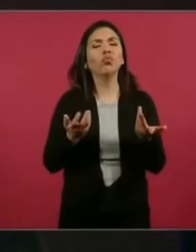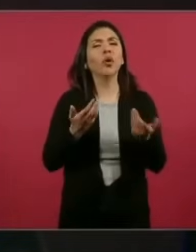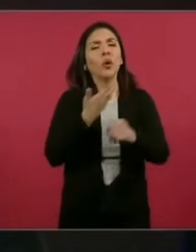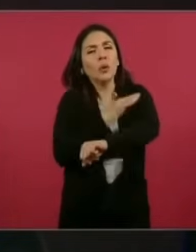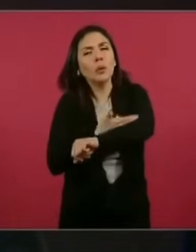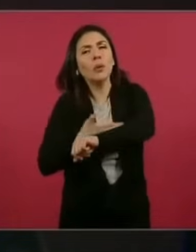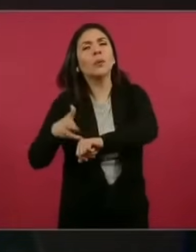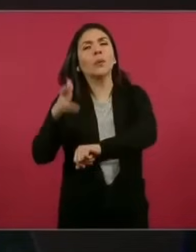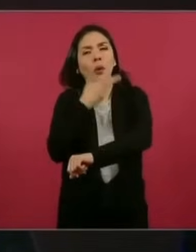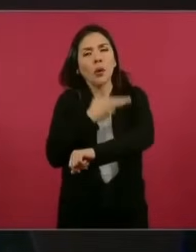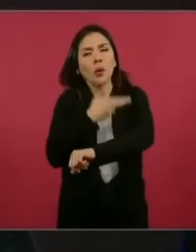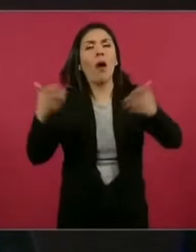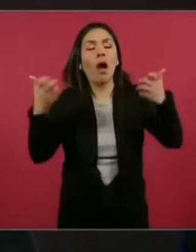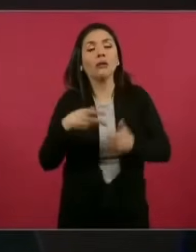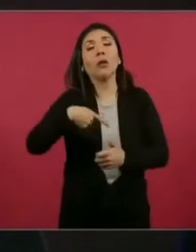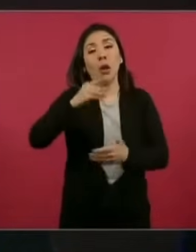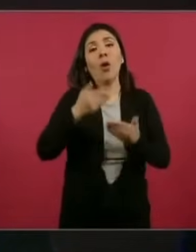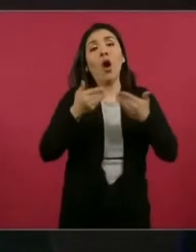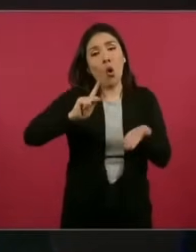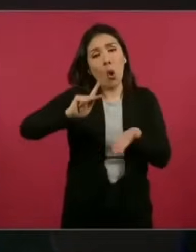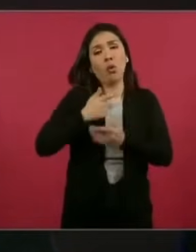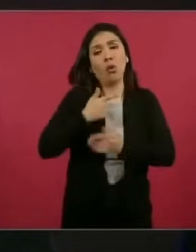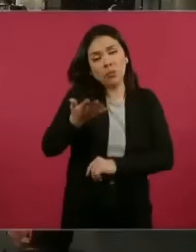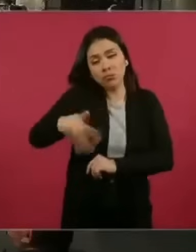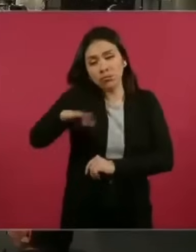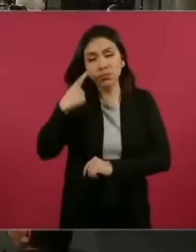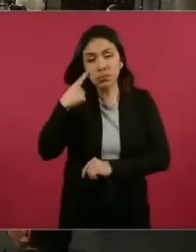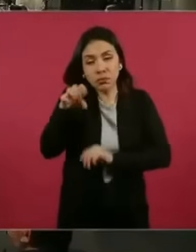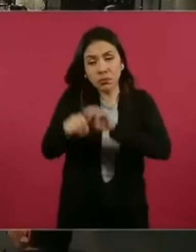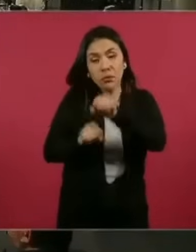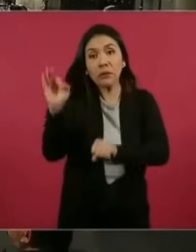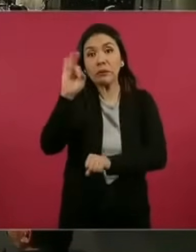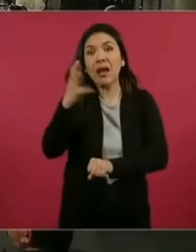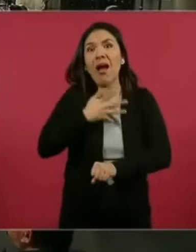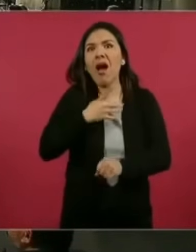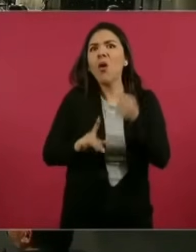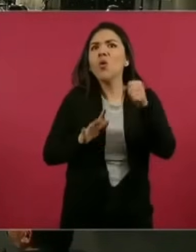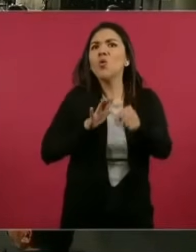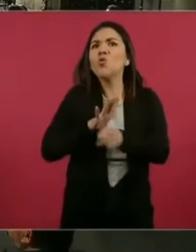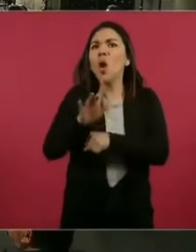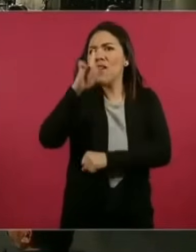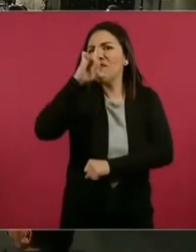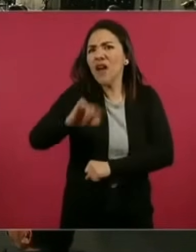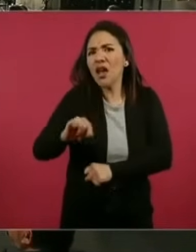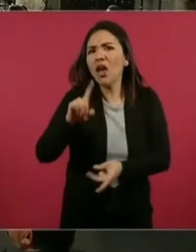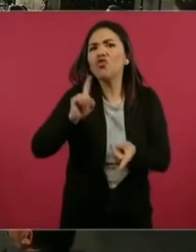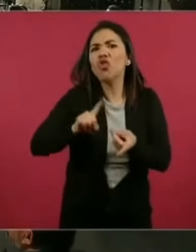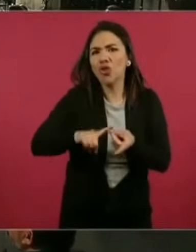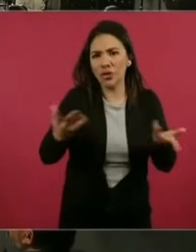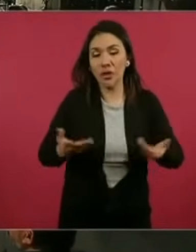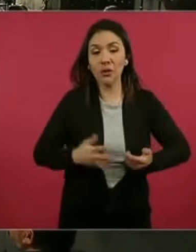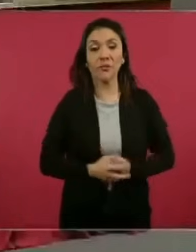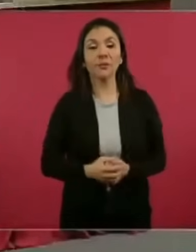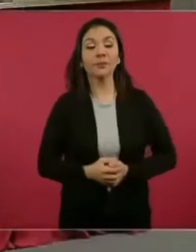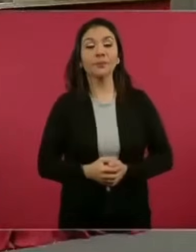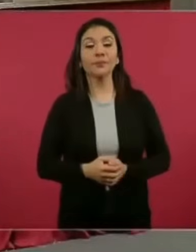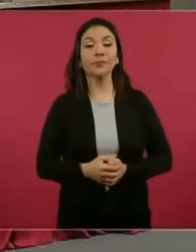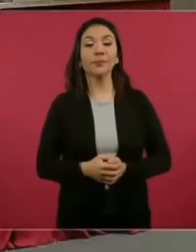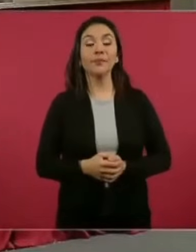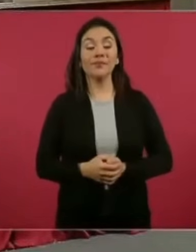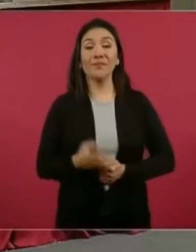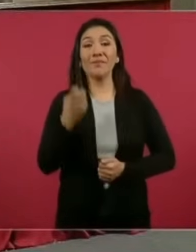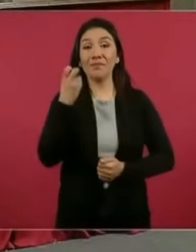periódica, pero nuevamente se hizo una detección para ver si había habido una falla en el aplicativo. Ahora, el diagnóstico